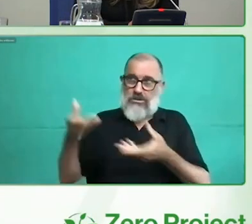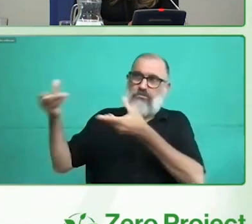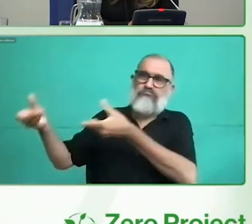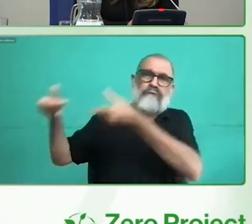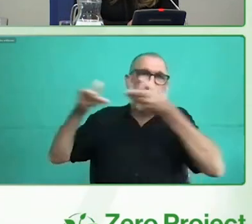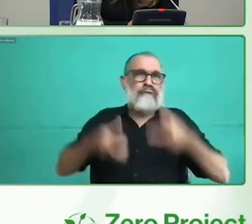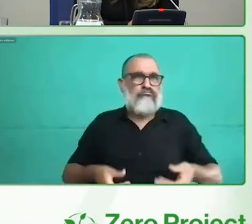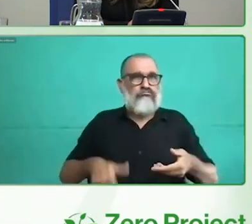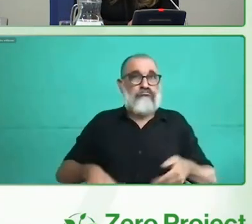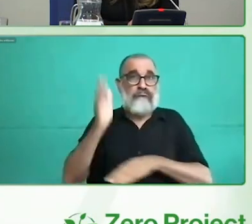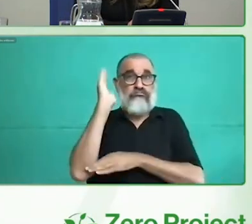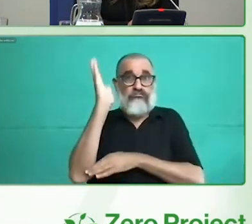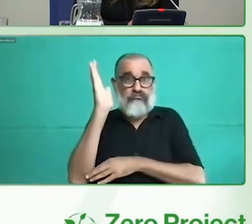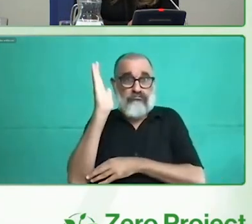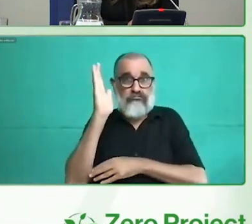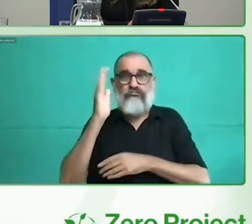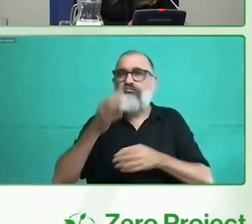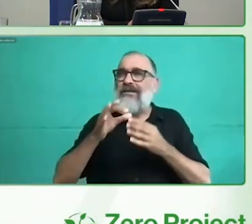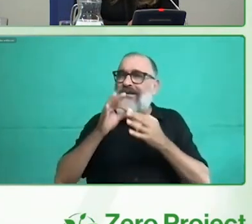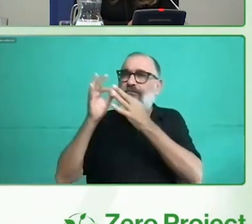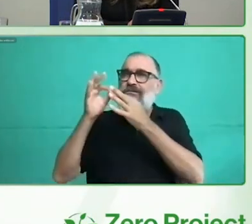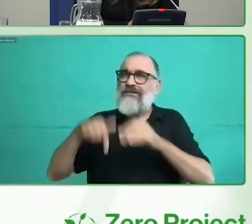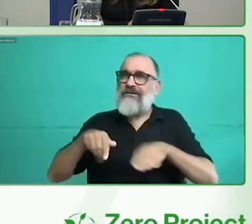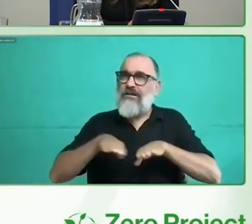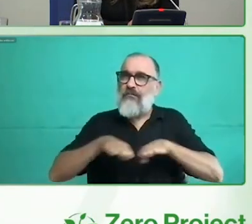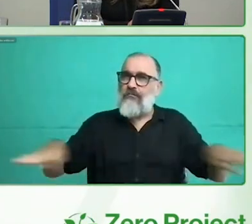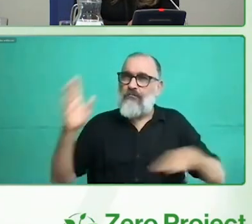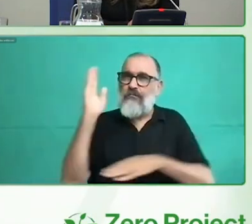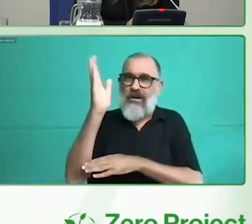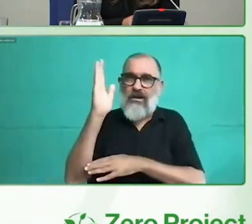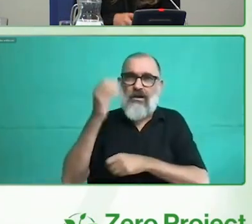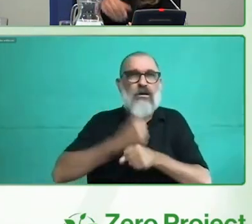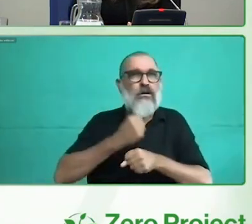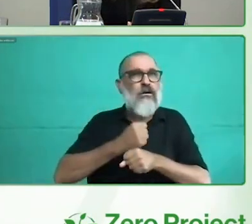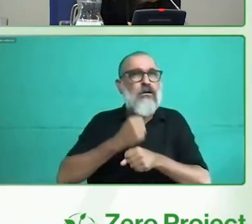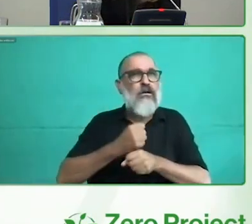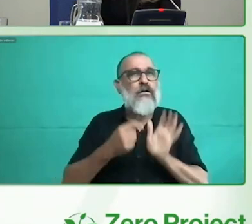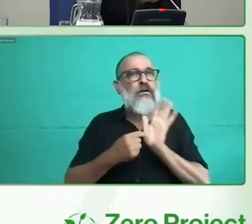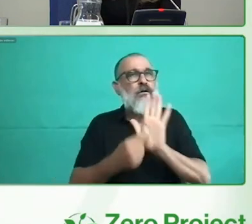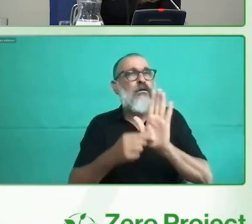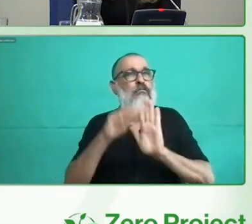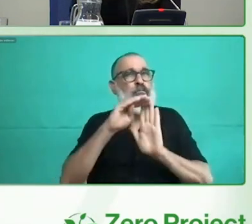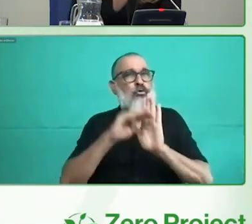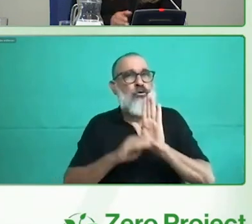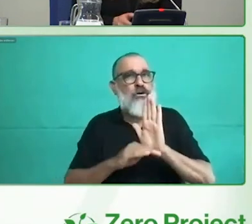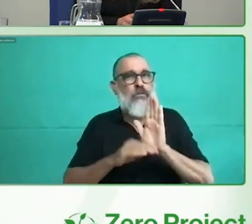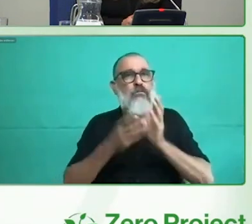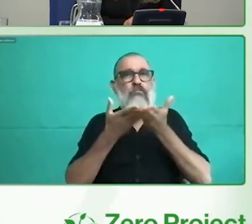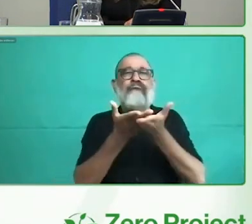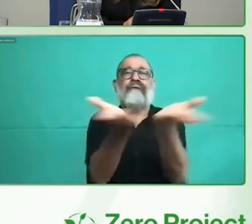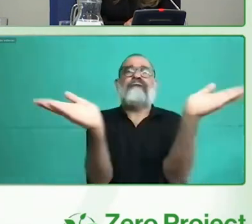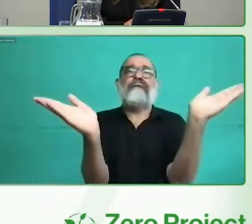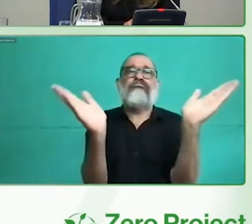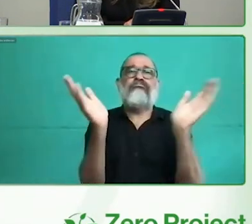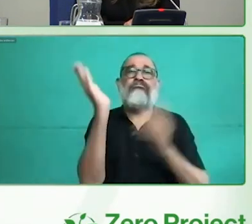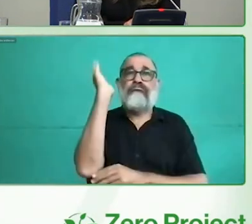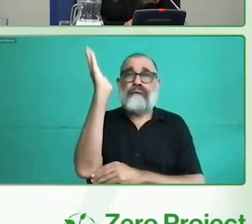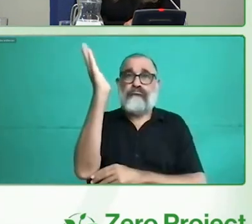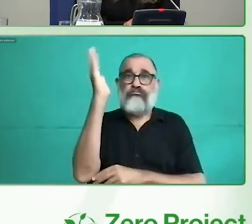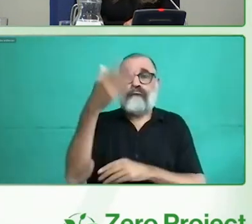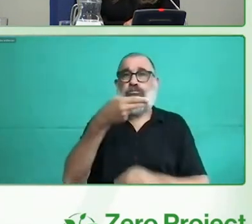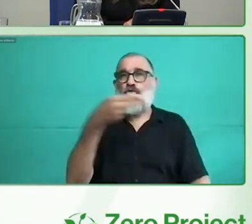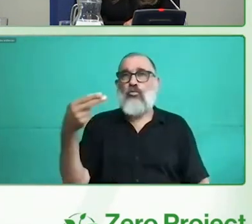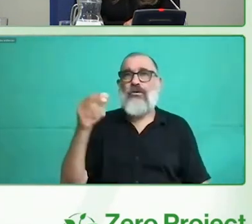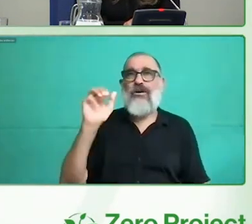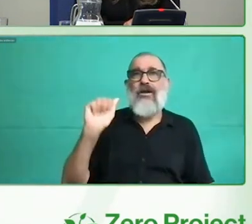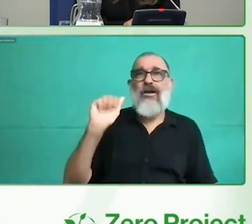es uno de los proyectos, así cuando hablamos de actividades concretas en materia de inclusión digital, y hablamos, como se